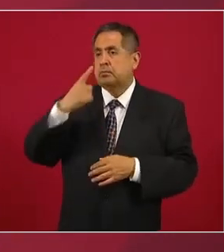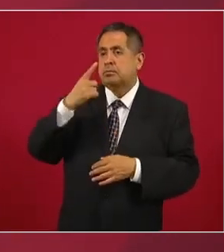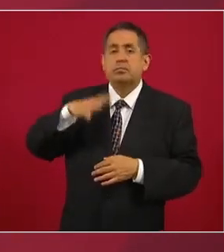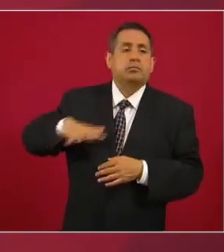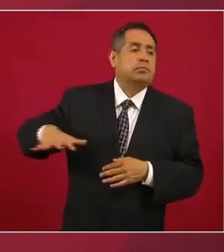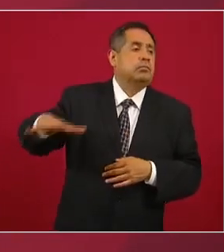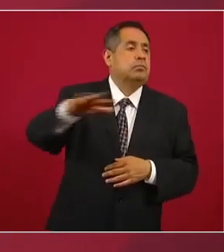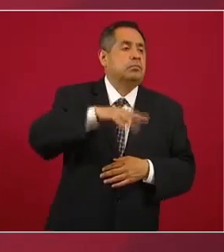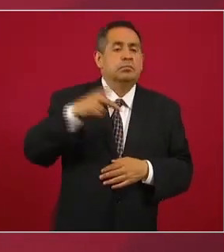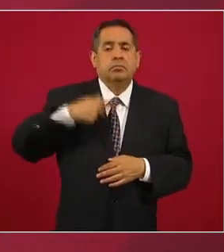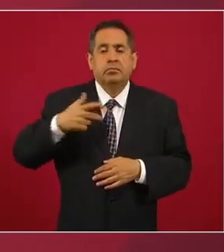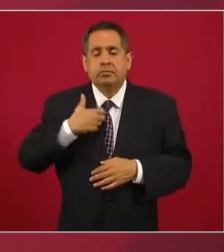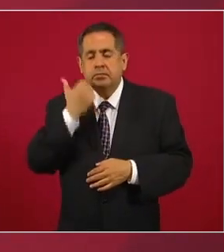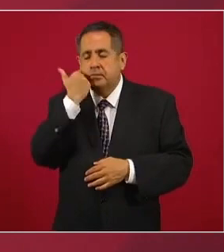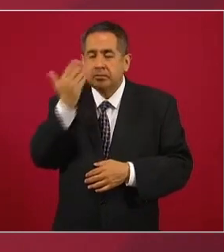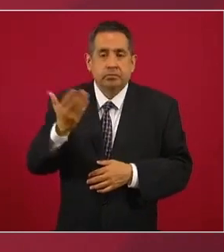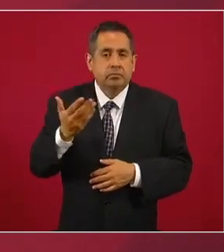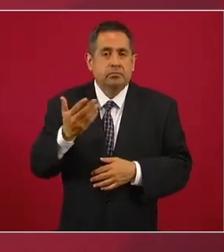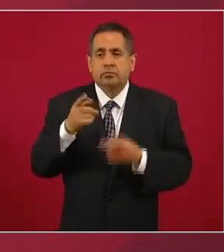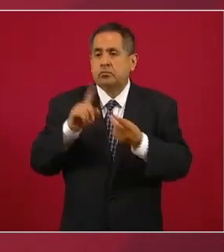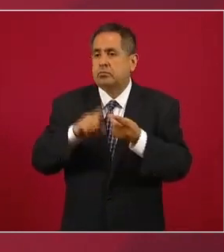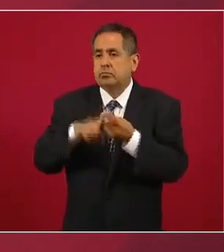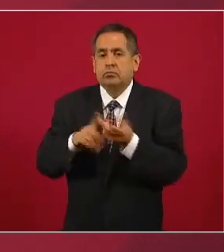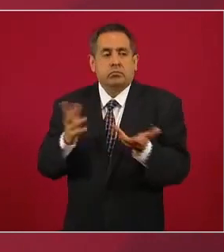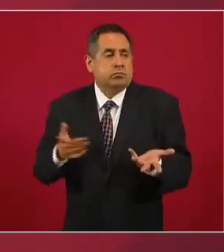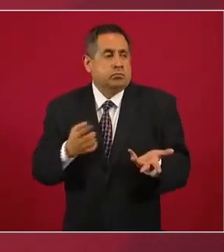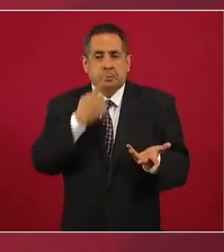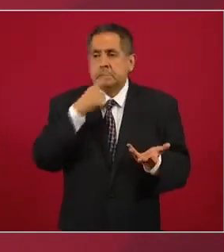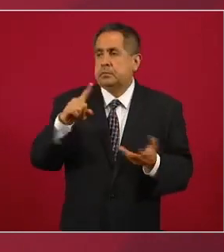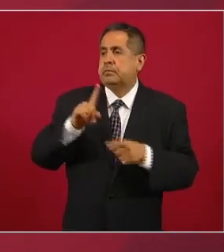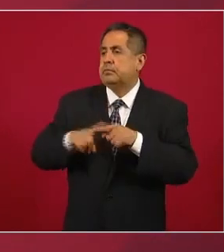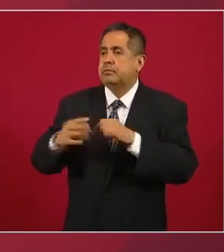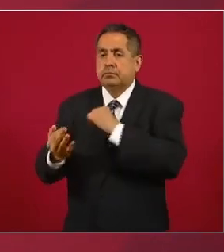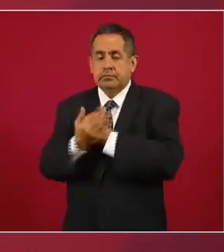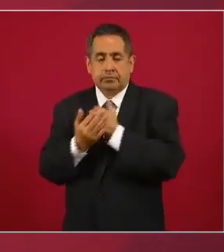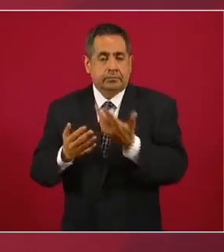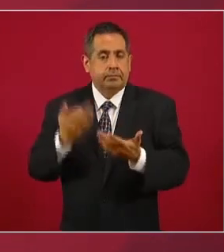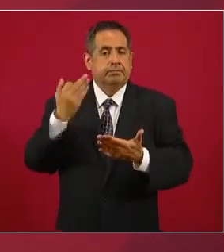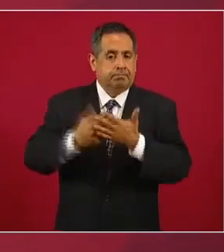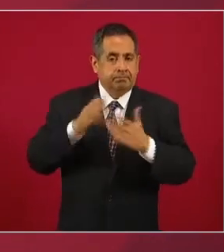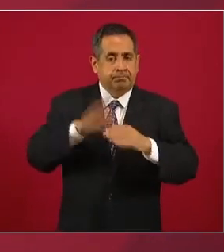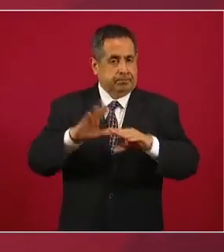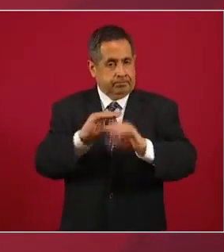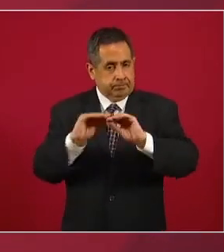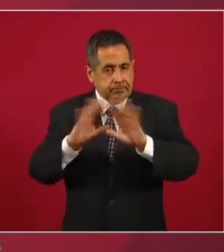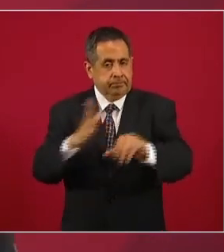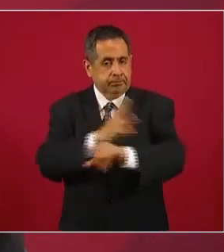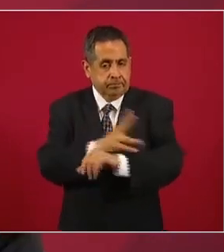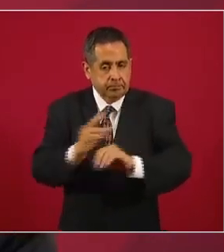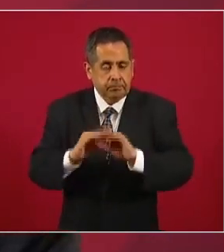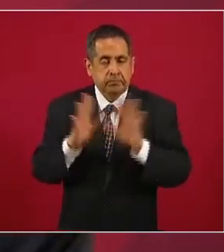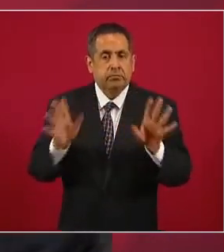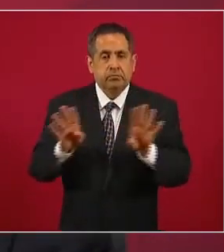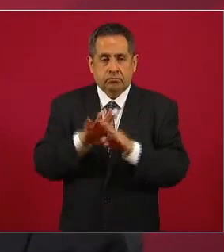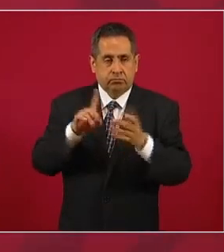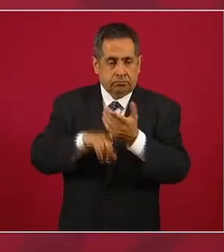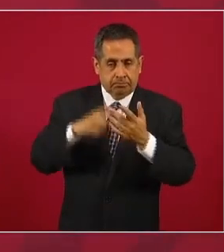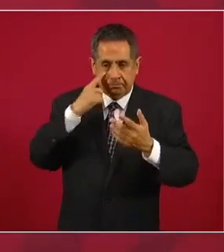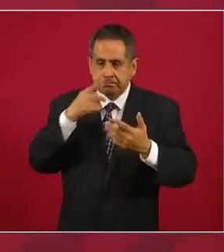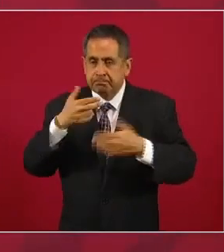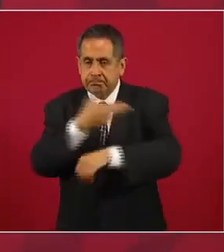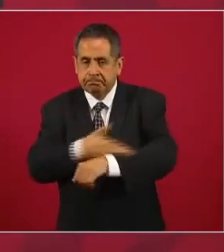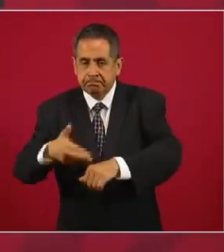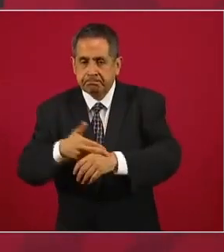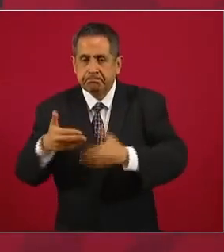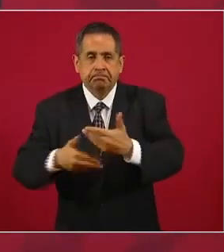social mayoritaria carece de un cauce institucional nítido y de una vía clara